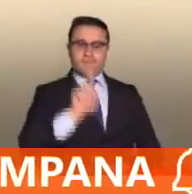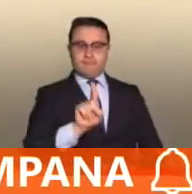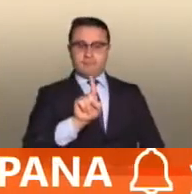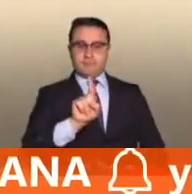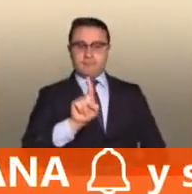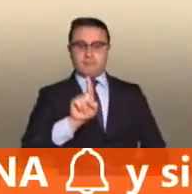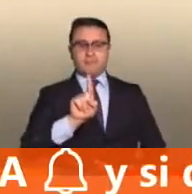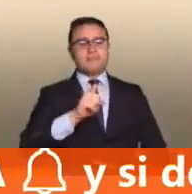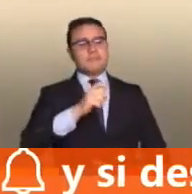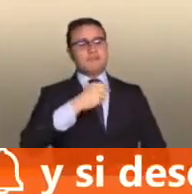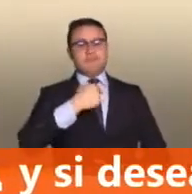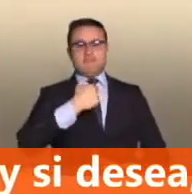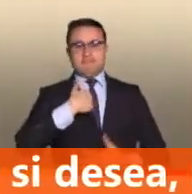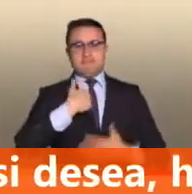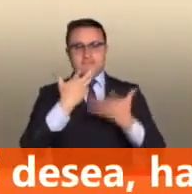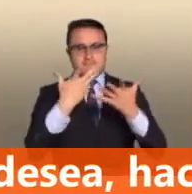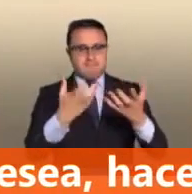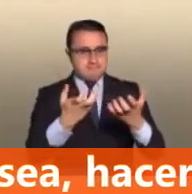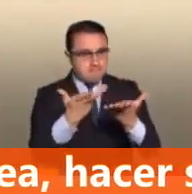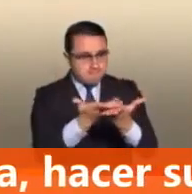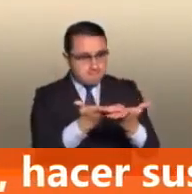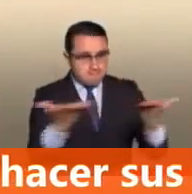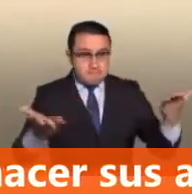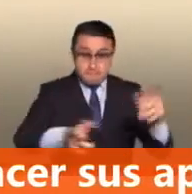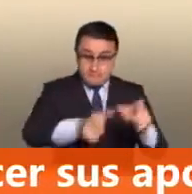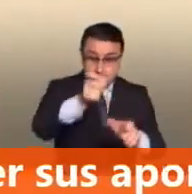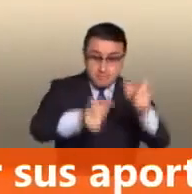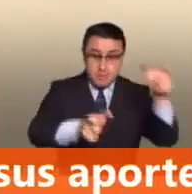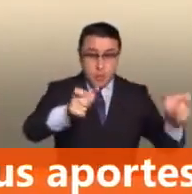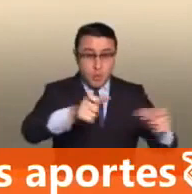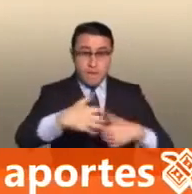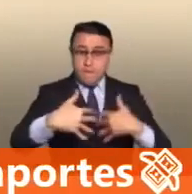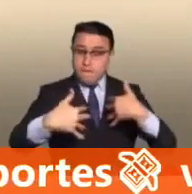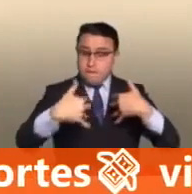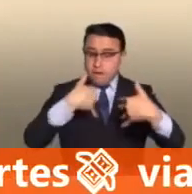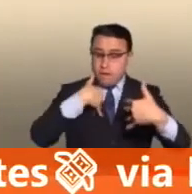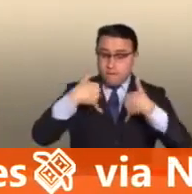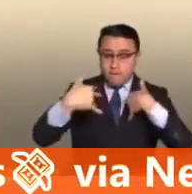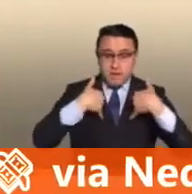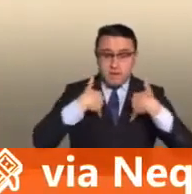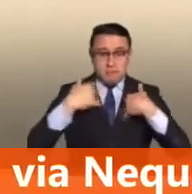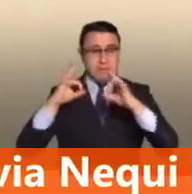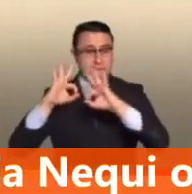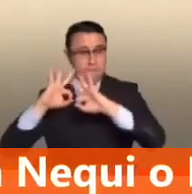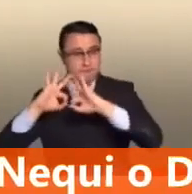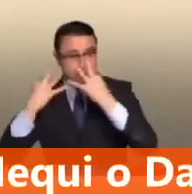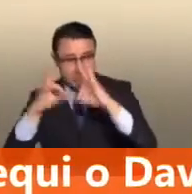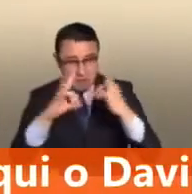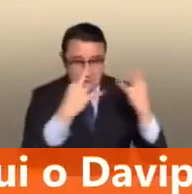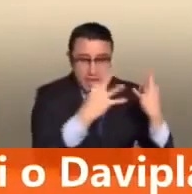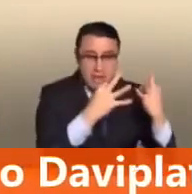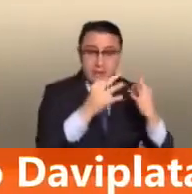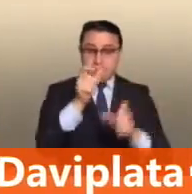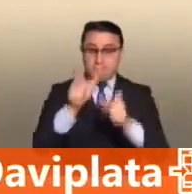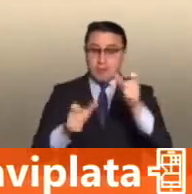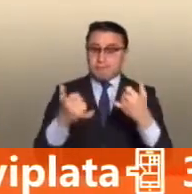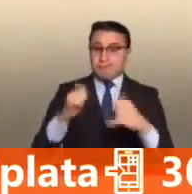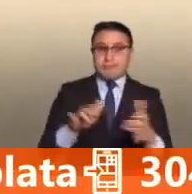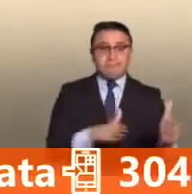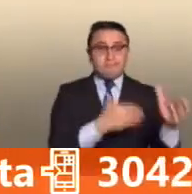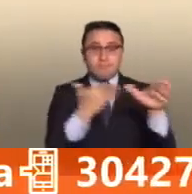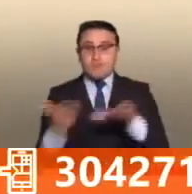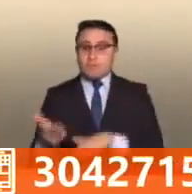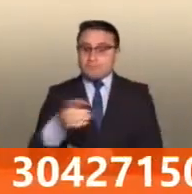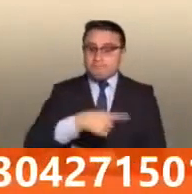debo pedirle perdón a todas las víctimas familiares y a las víctimas que ya no nos pueden